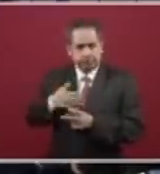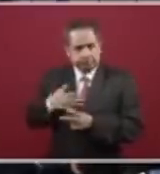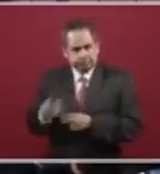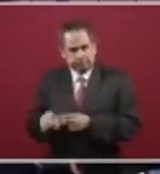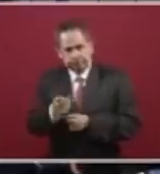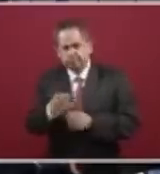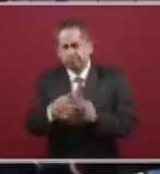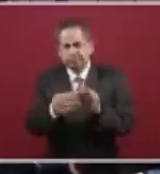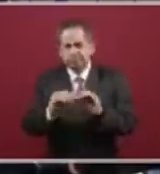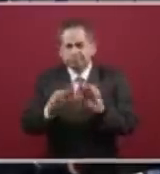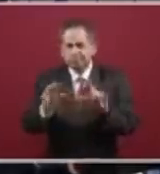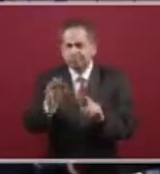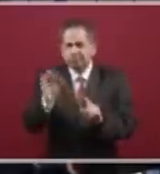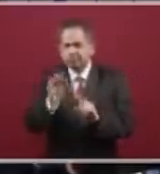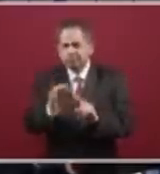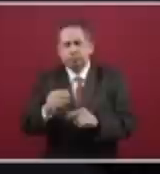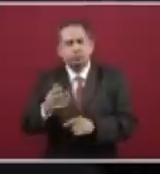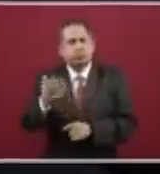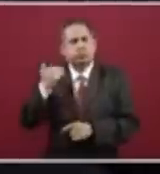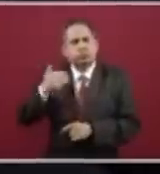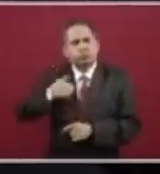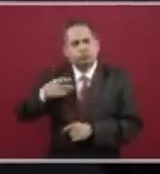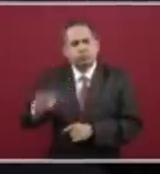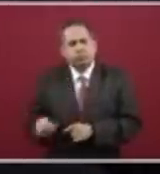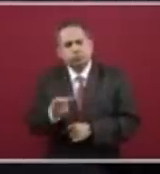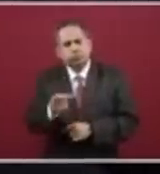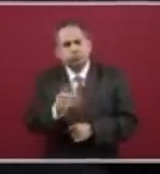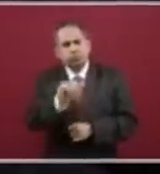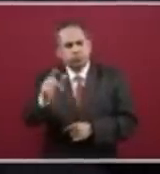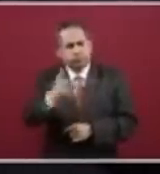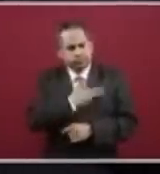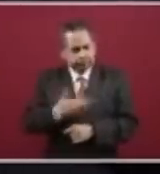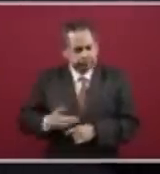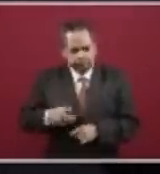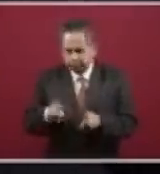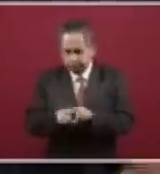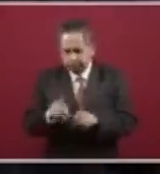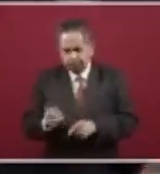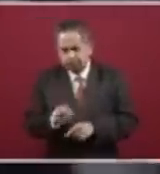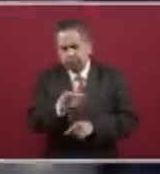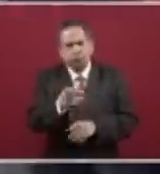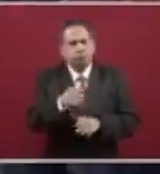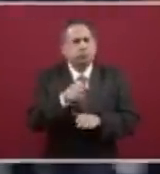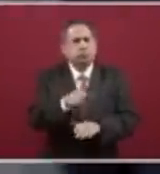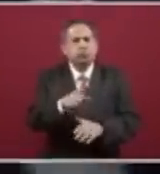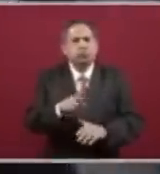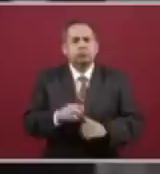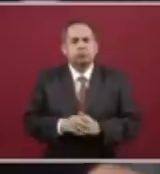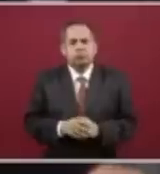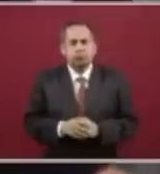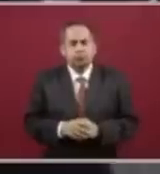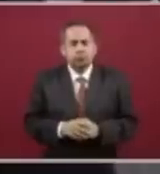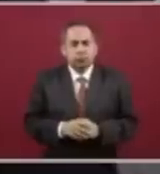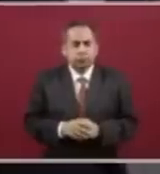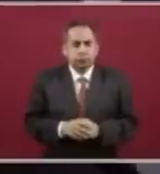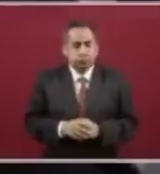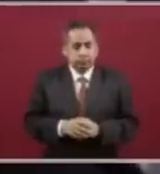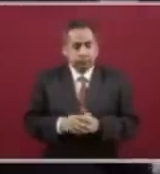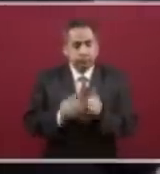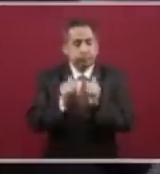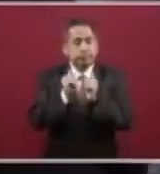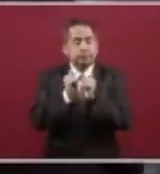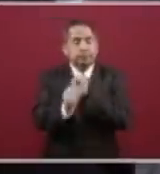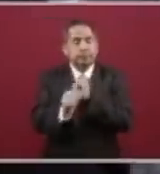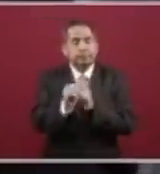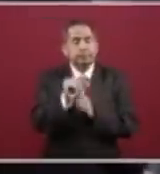para precisar la pregunta que le hicimos hace rato al presidente sobre el asiste va a concluir la carretera de cuatro carriles